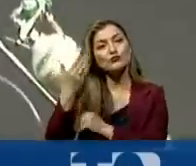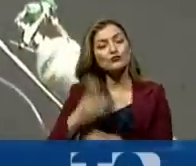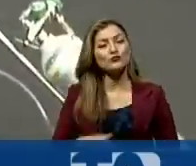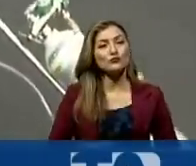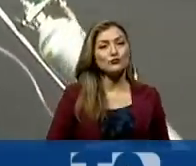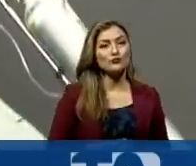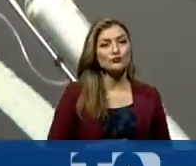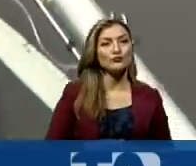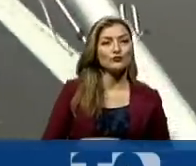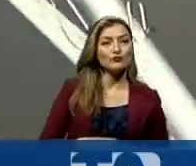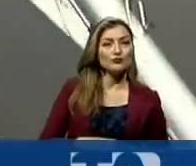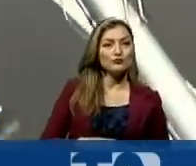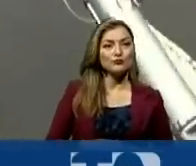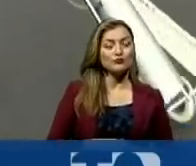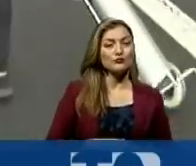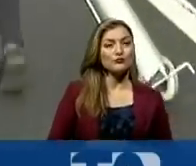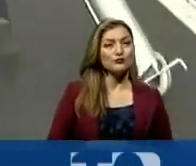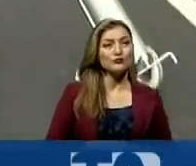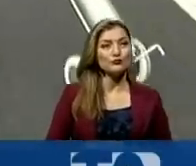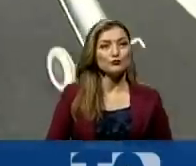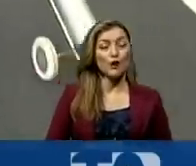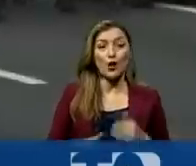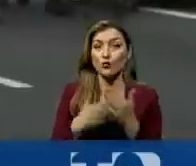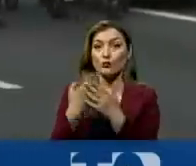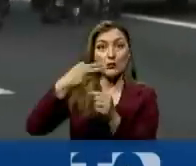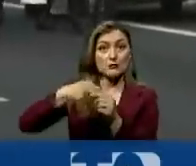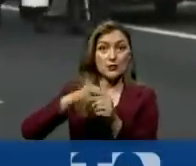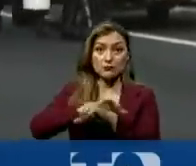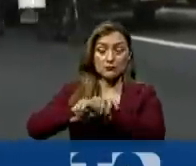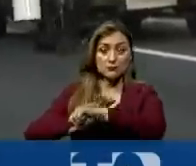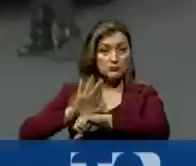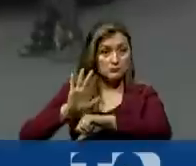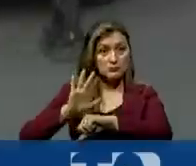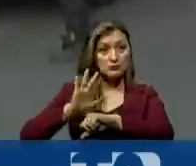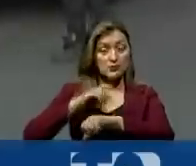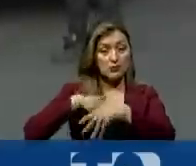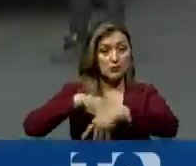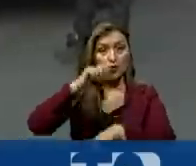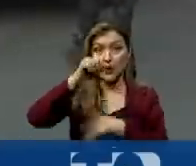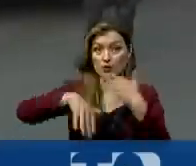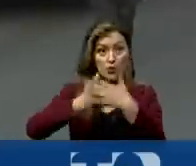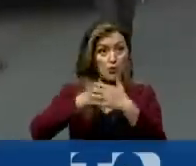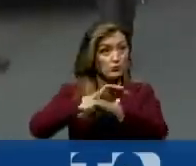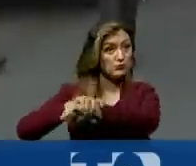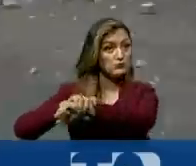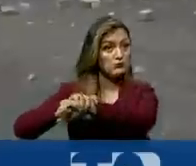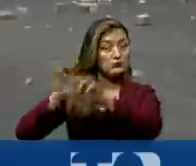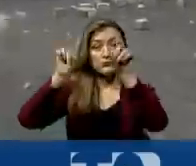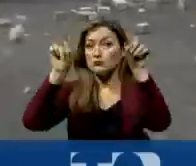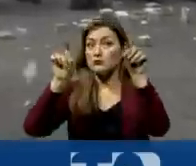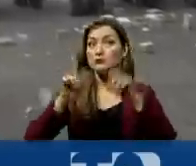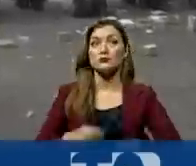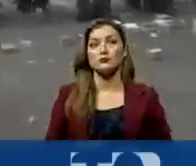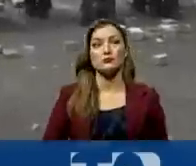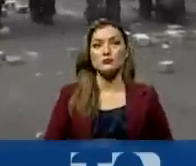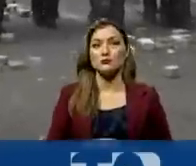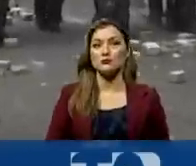que abarcará a todos aquellos que hayan entonces actuado de esa manera durante esta jornada de protestas mire en el